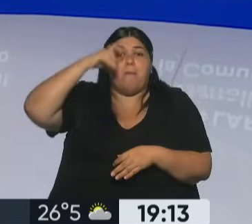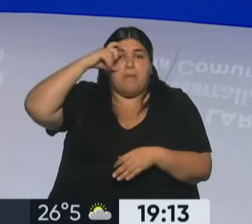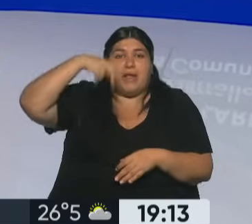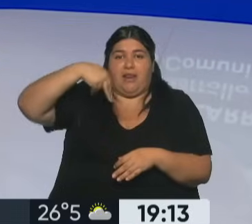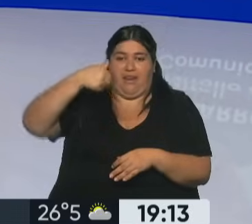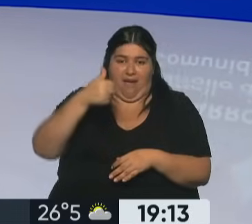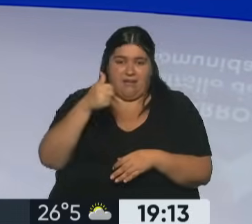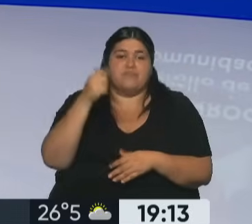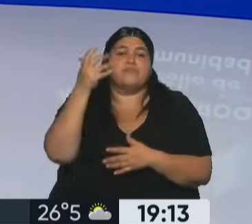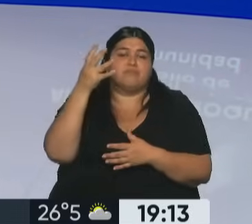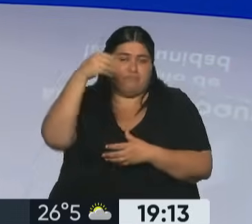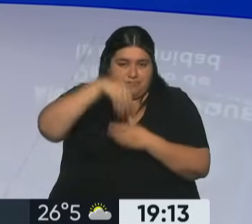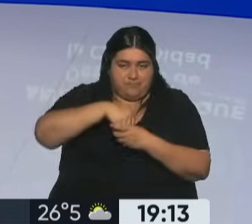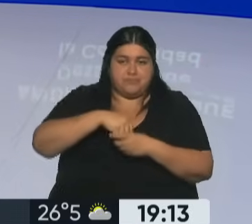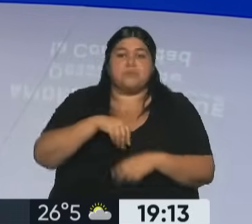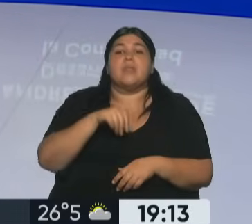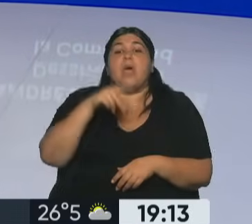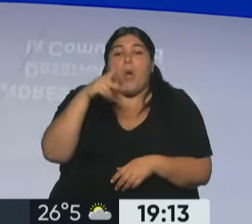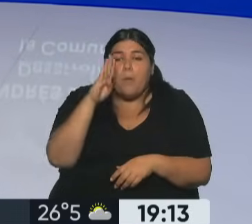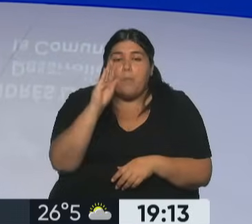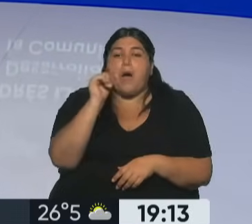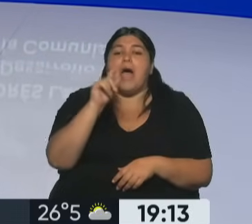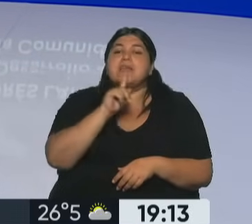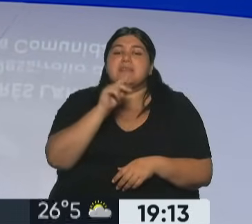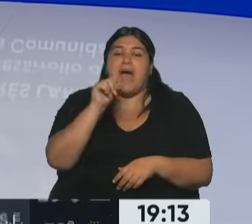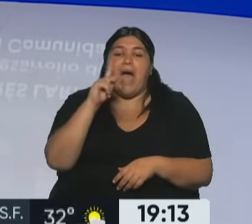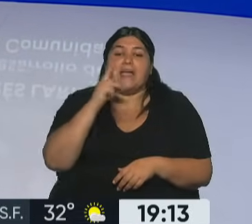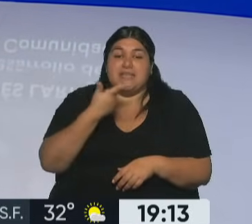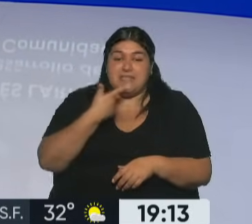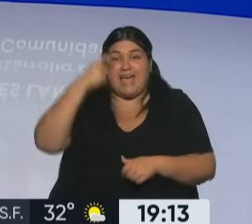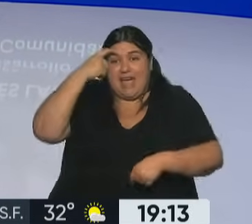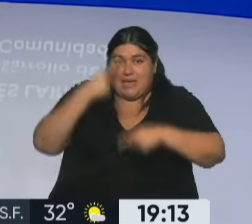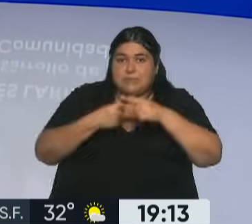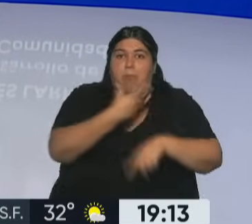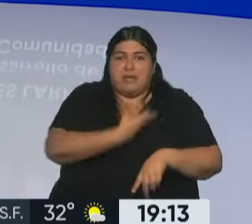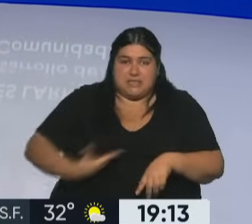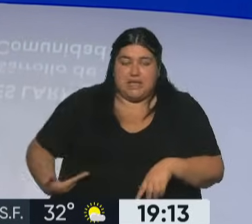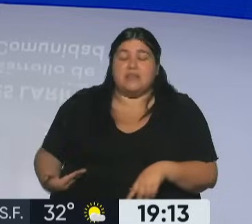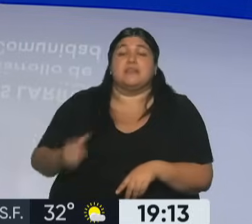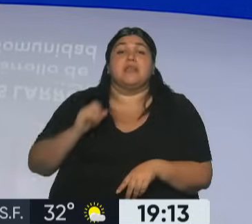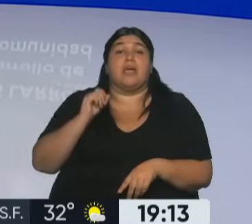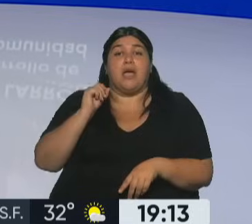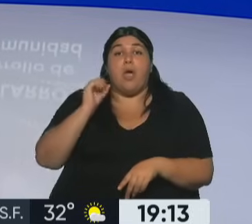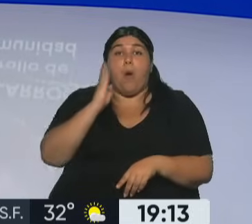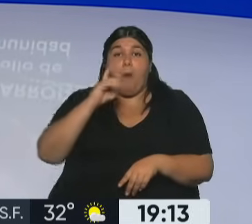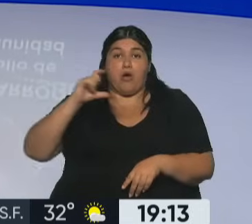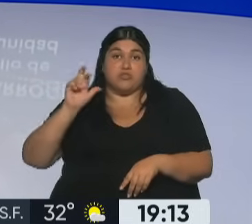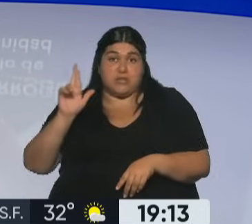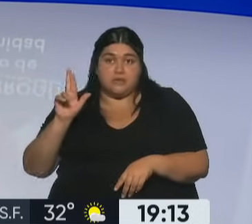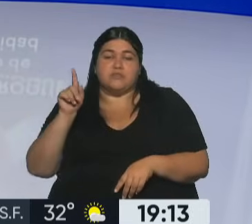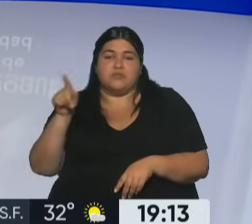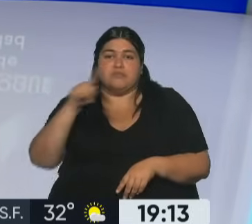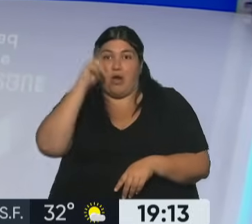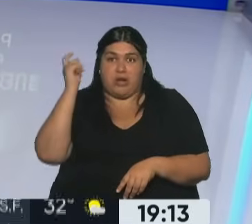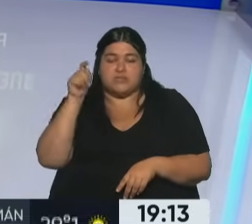tal cual Bueno también muy conocida Silvina bataques que viene de presidir el banco nación después de haber ocupado otros cargos importantes y ahora va